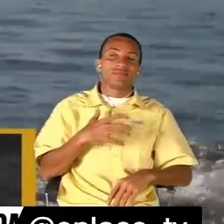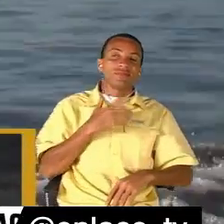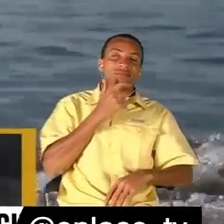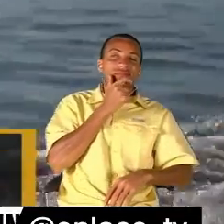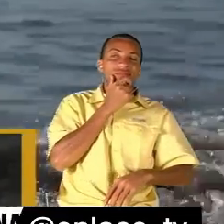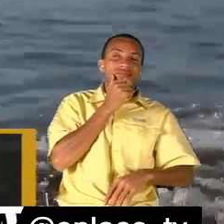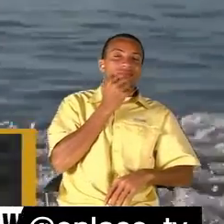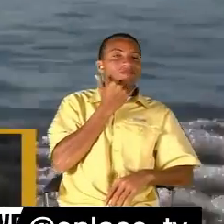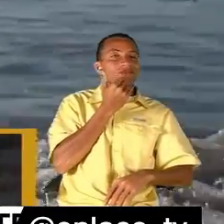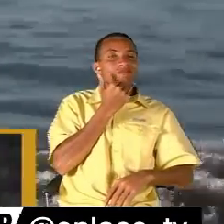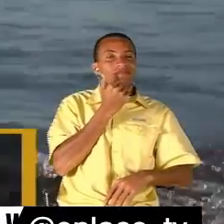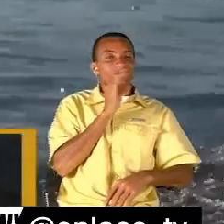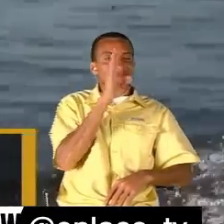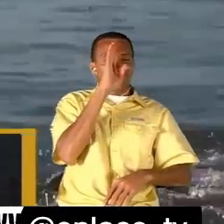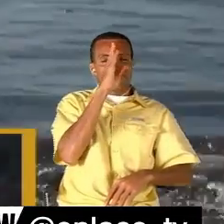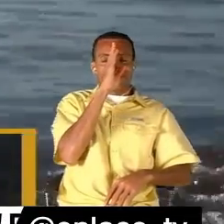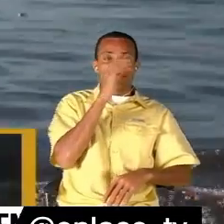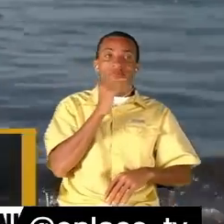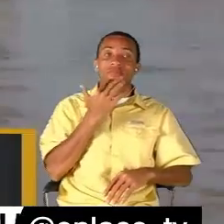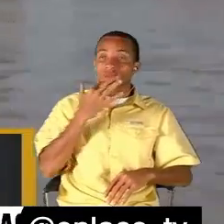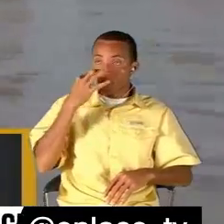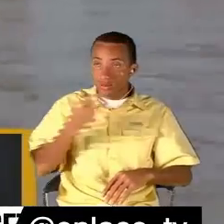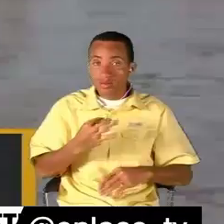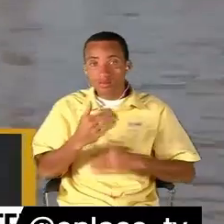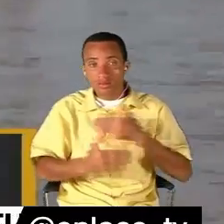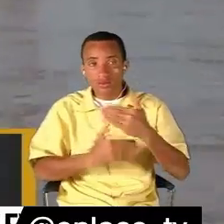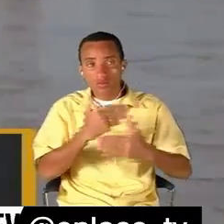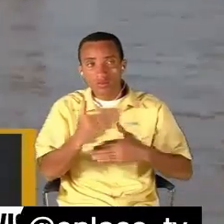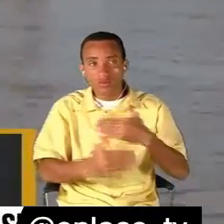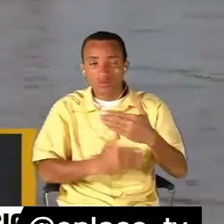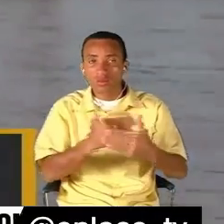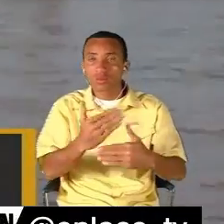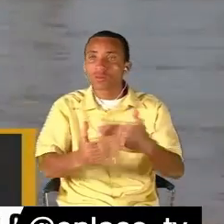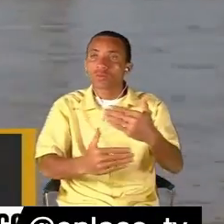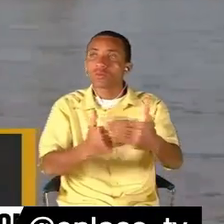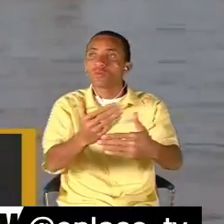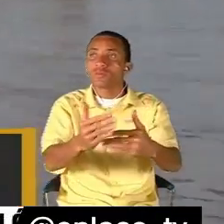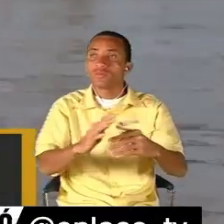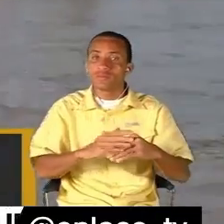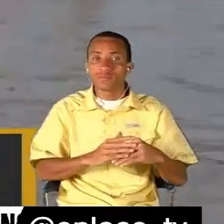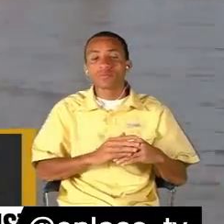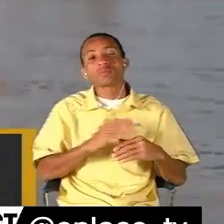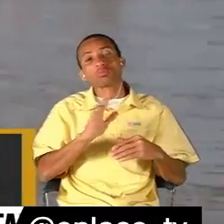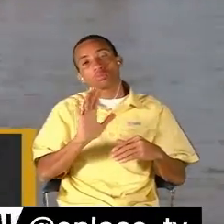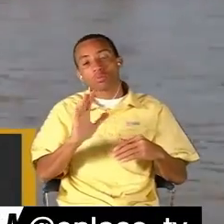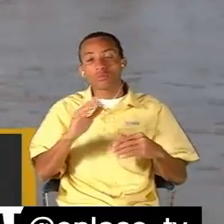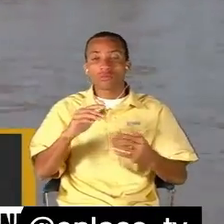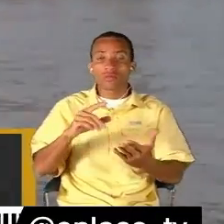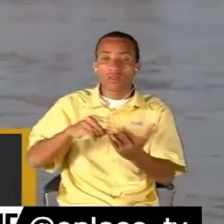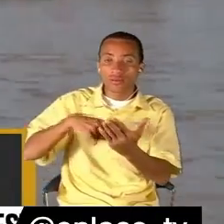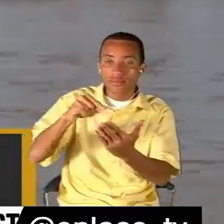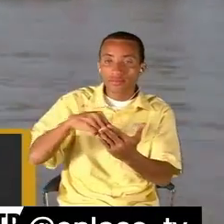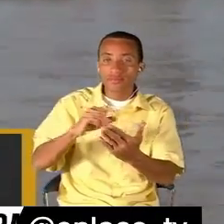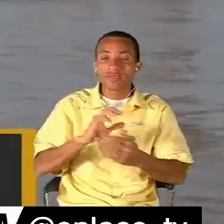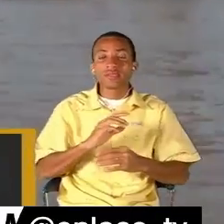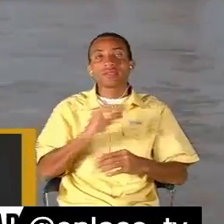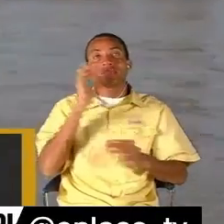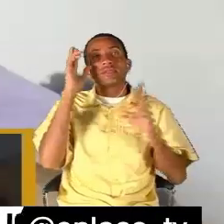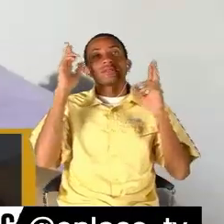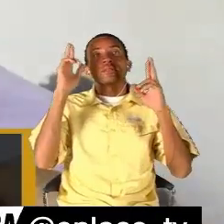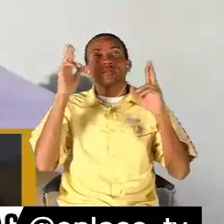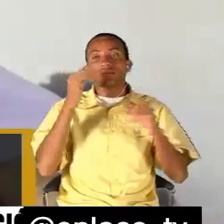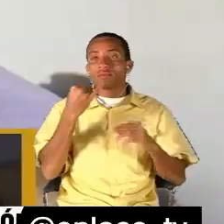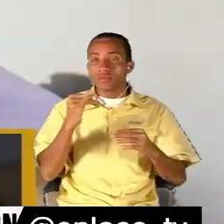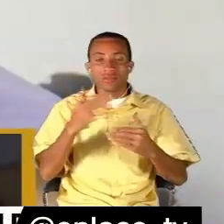Pero la verdad, en la medida en que se fueron dando los procesos de contratación, aspirábamos a que ya eso